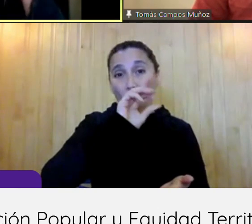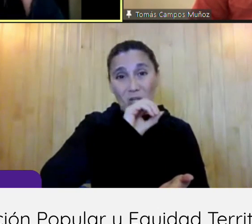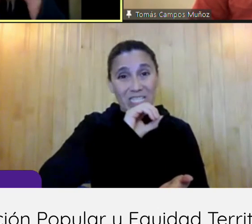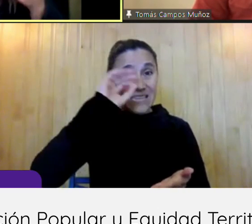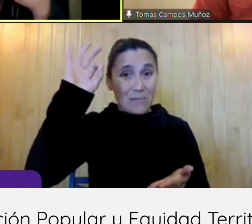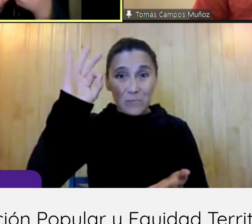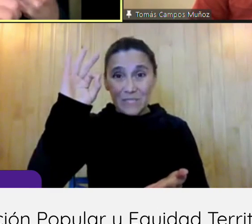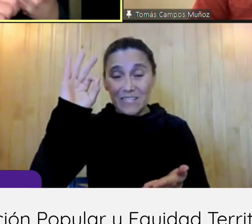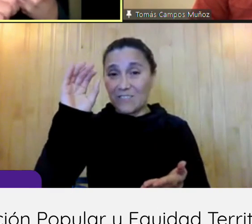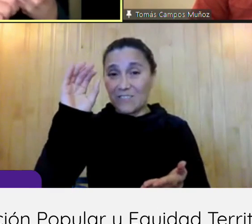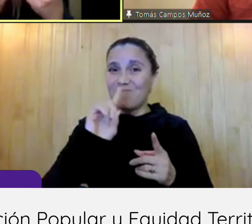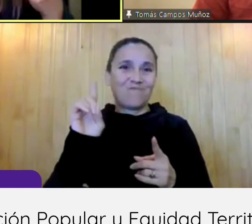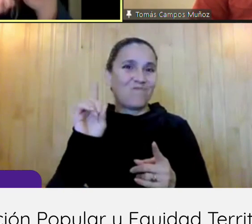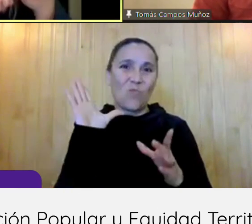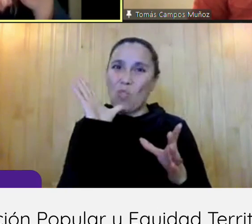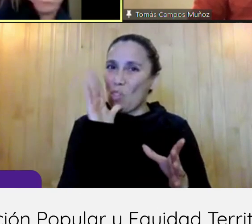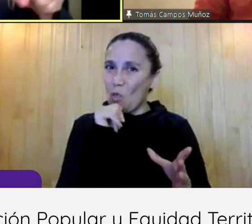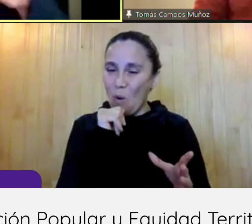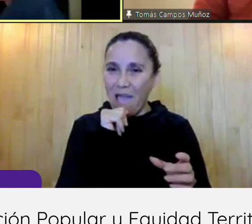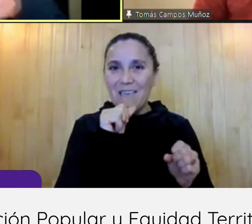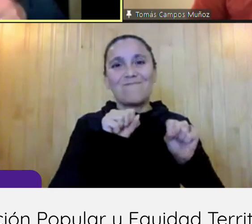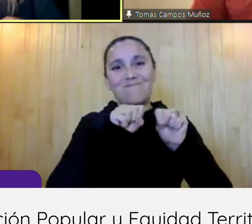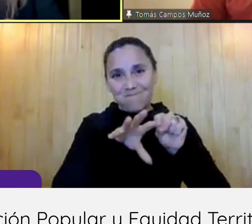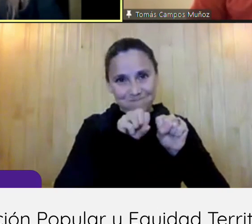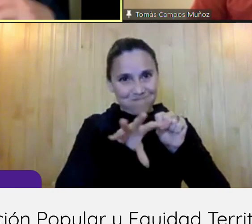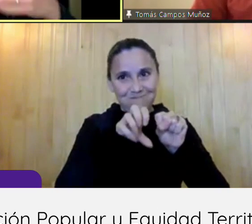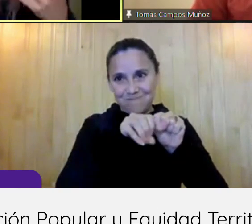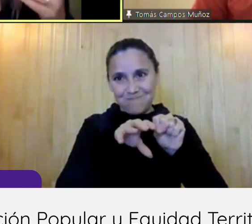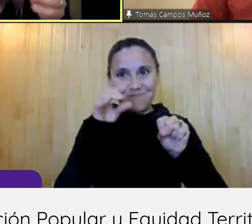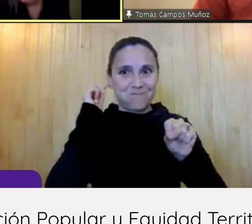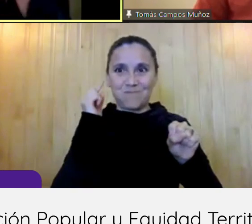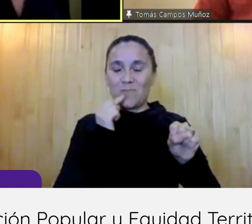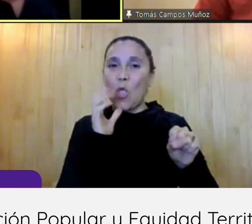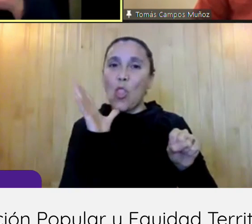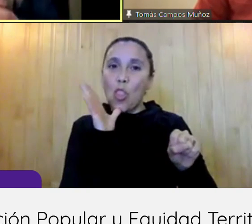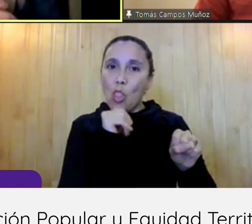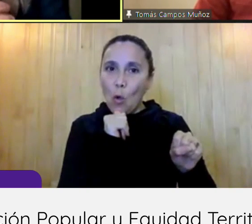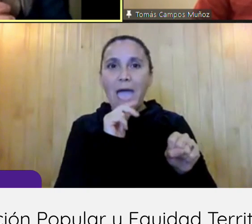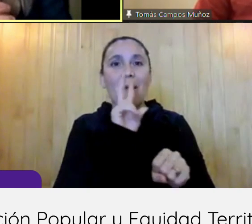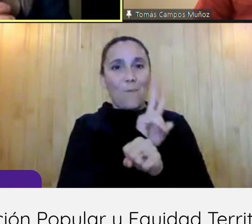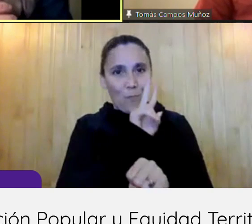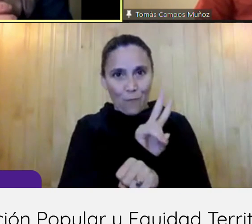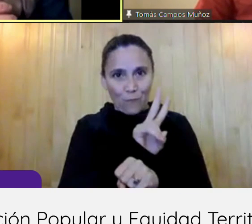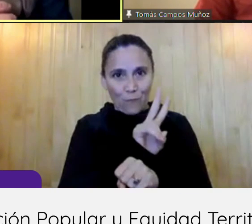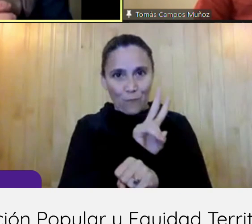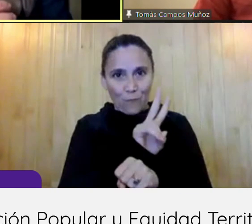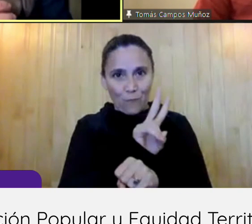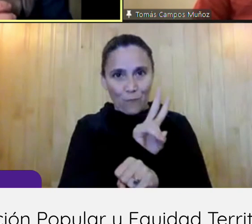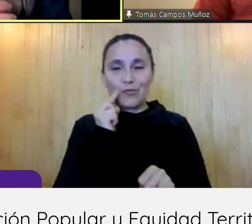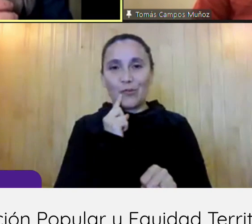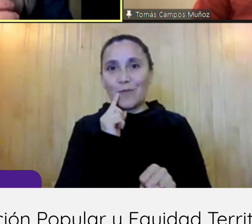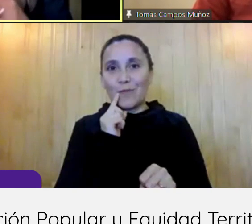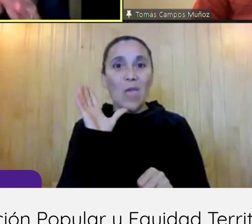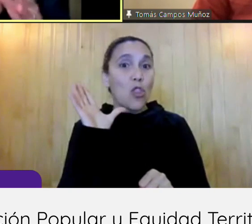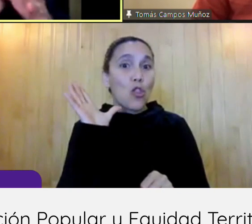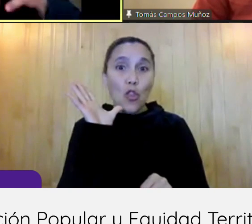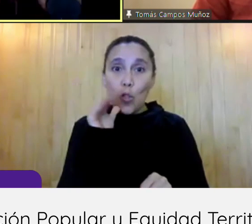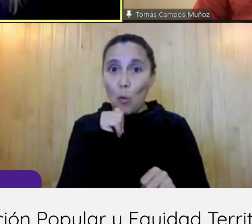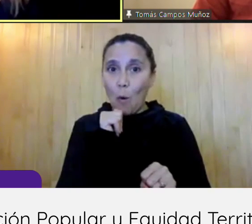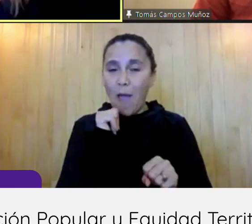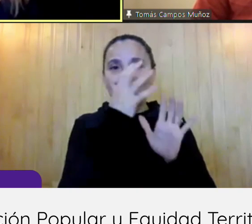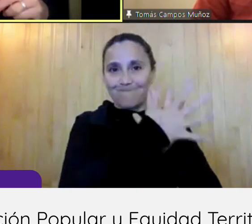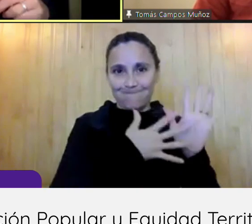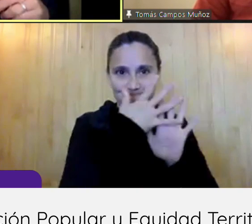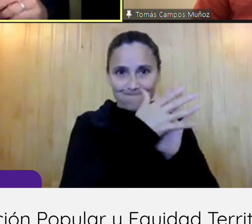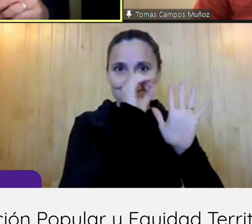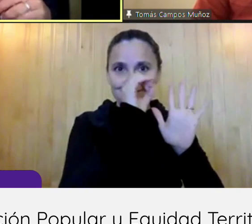cuentan con coeducadores sordos, no cuentan con profesores sordos o no cuentan con intérpretes de lengua de señas. Entonces es